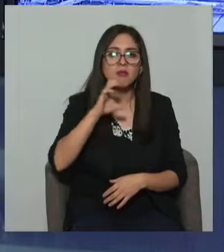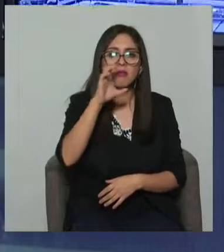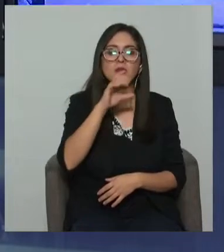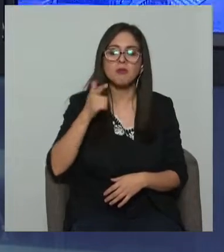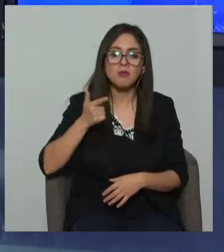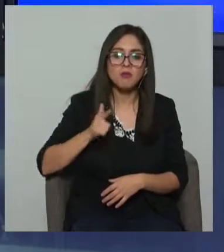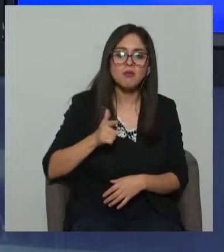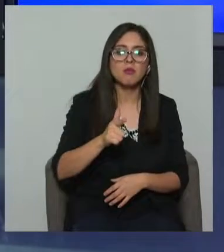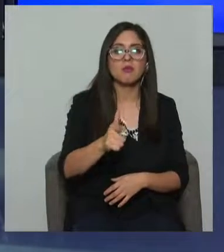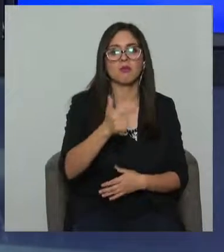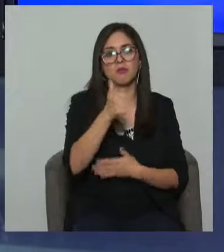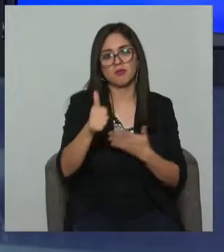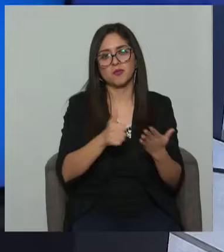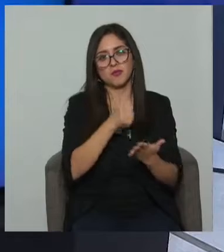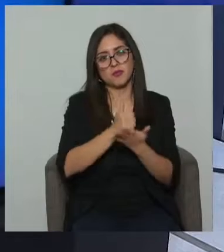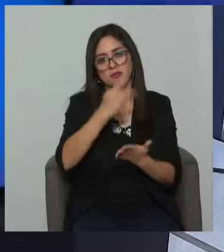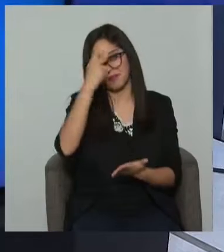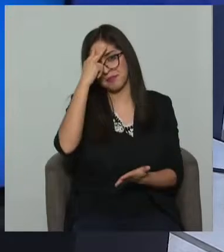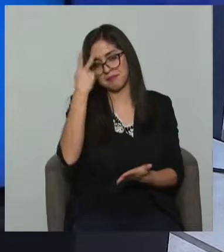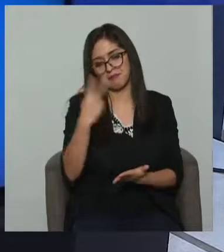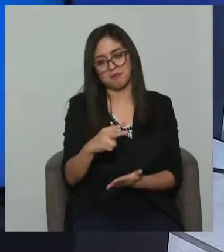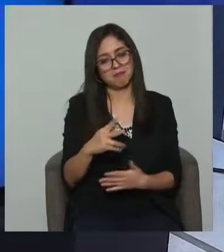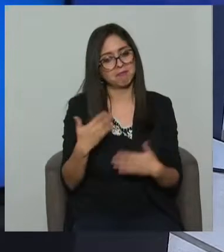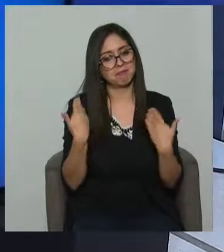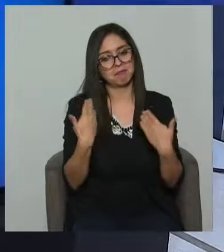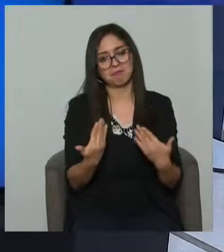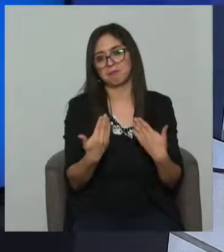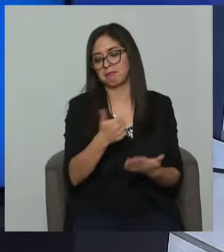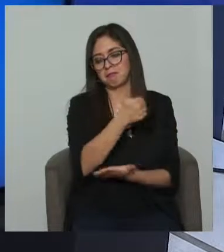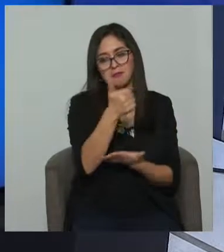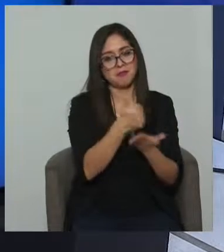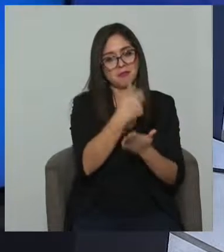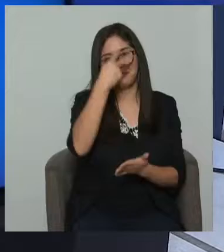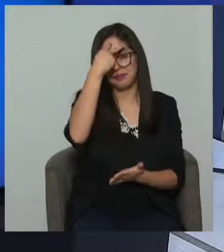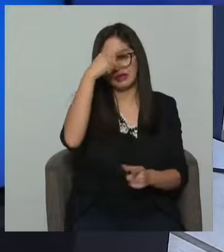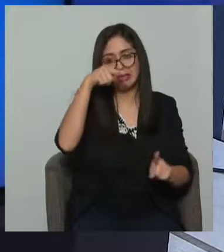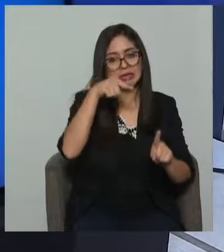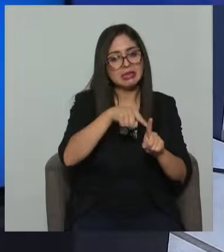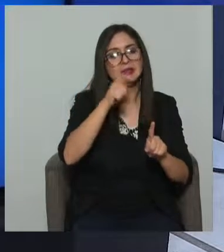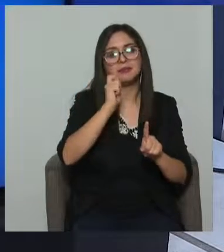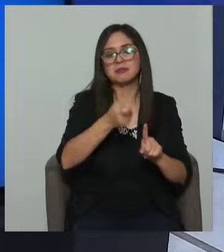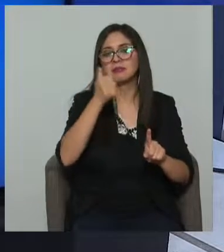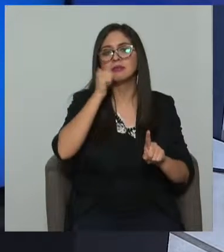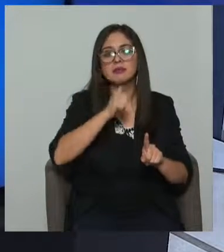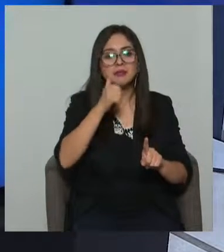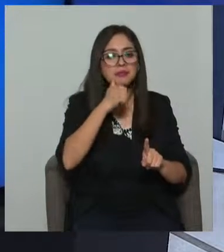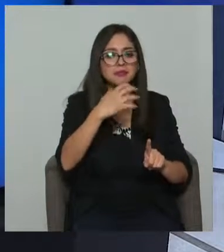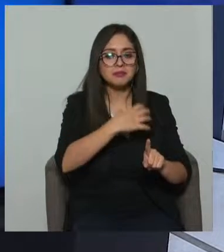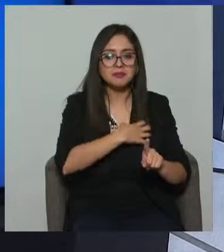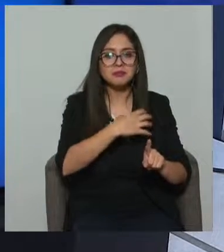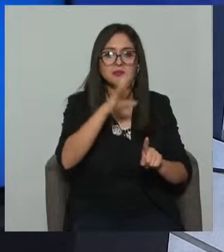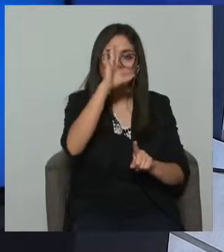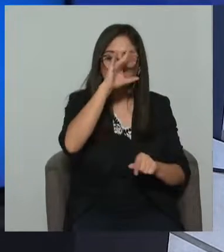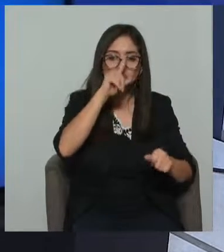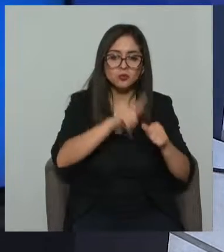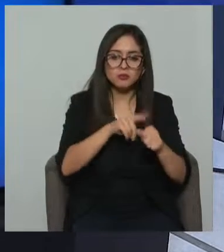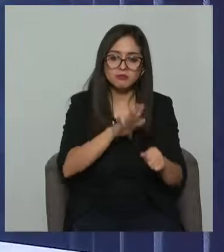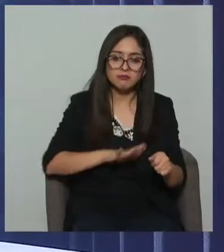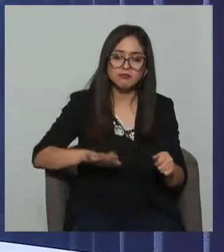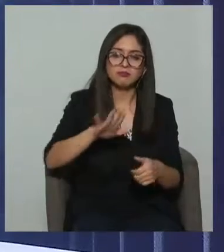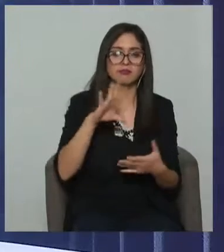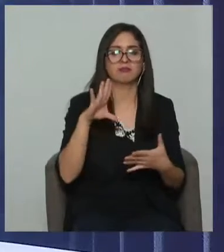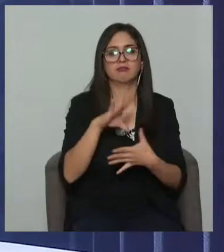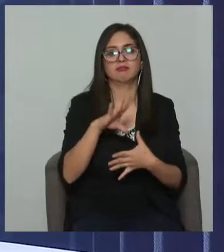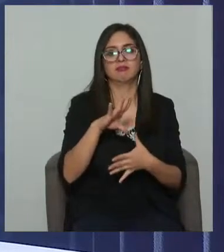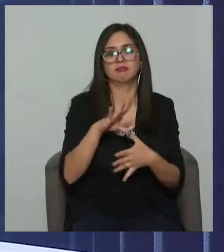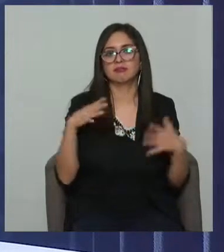México. Bueno, no podía faltar la Ciudad de México, sí. Centro, sin duda, capital cultural ya de América, imagínate tú, pero importantísimo,